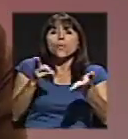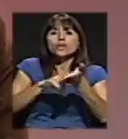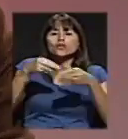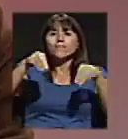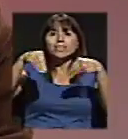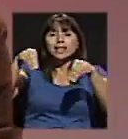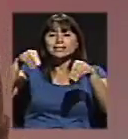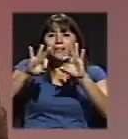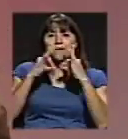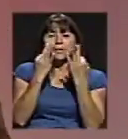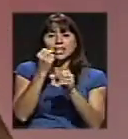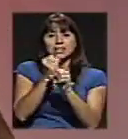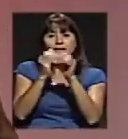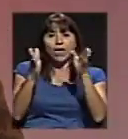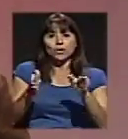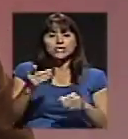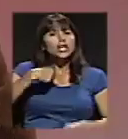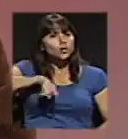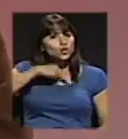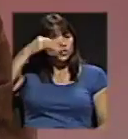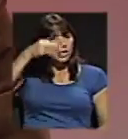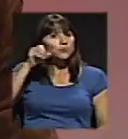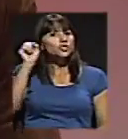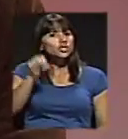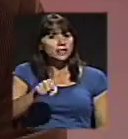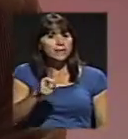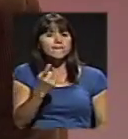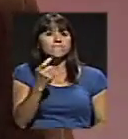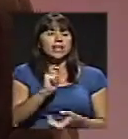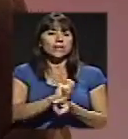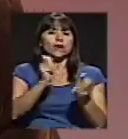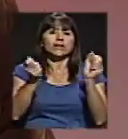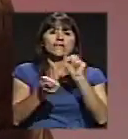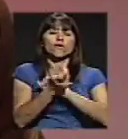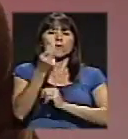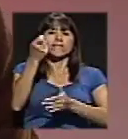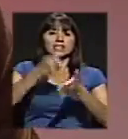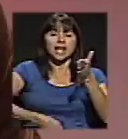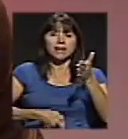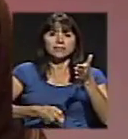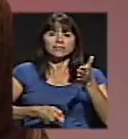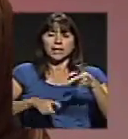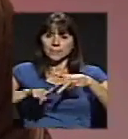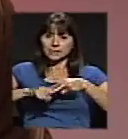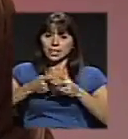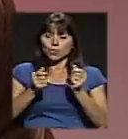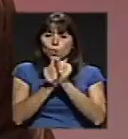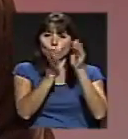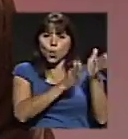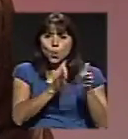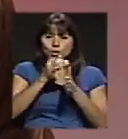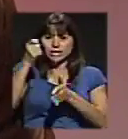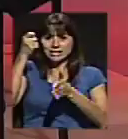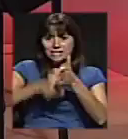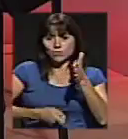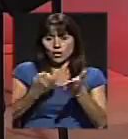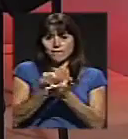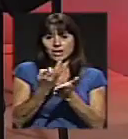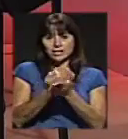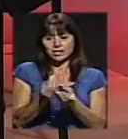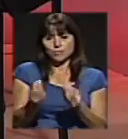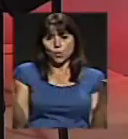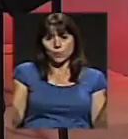Nosotros creemos que sí, hace falta una reforma fiscal partiendo de un orden estricto en las finanzas públicas.